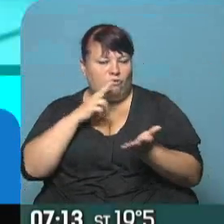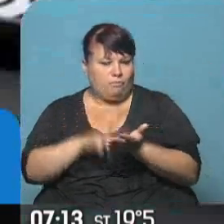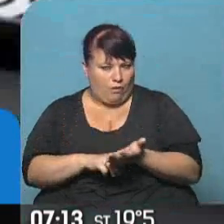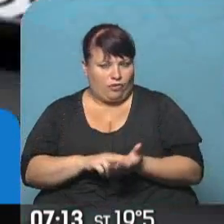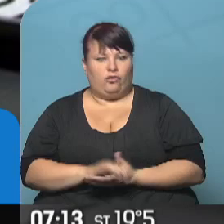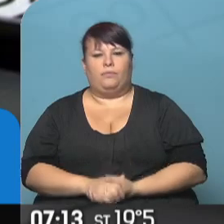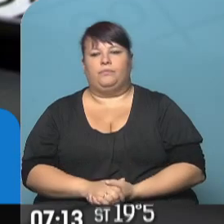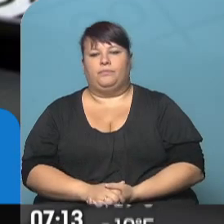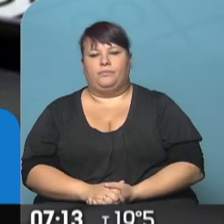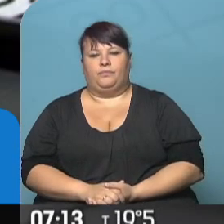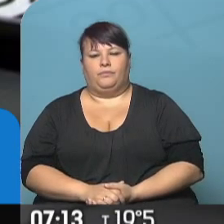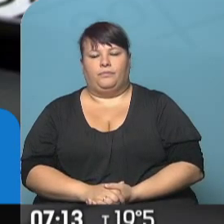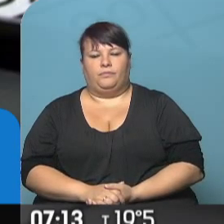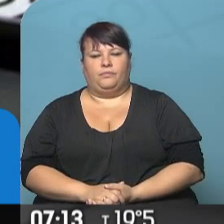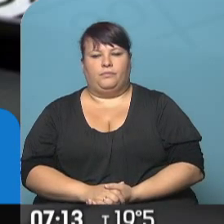impuestos.